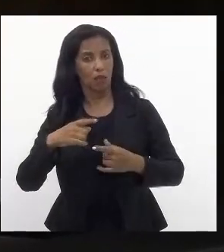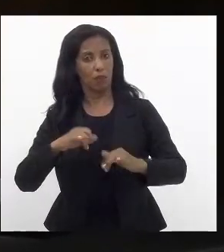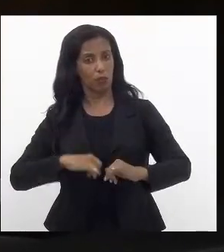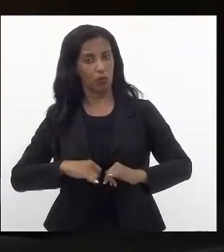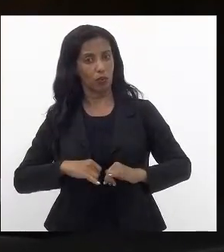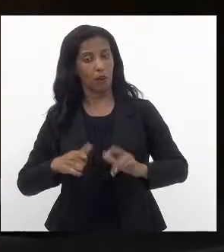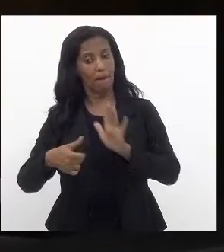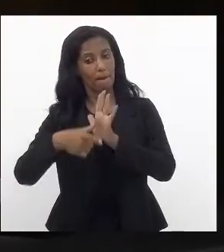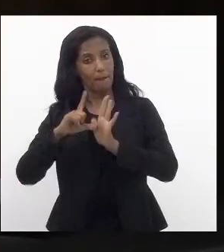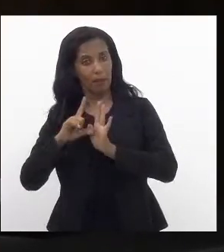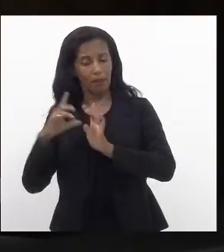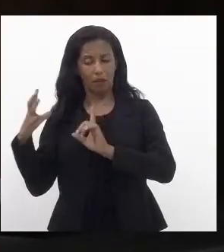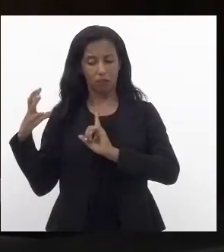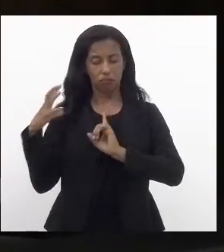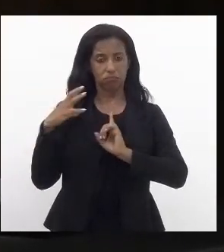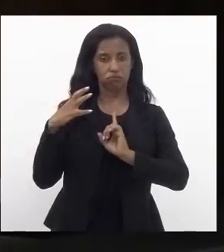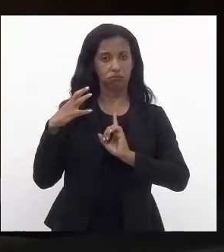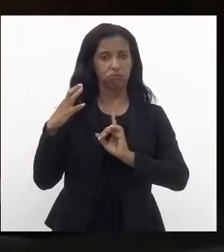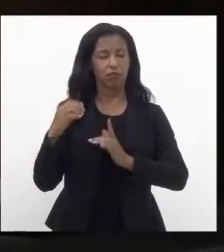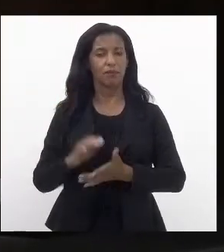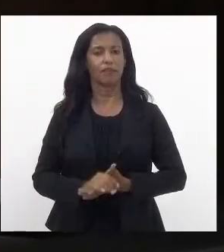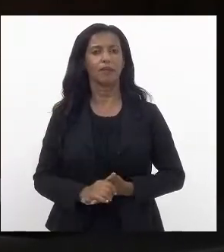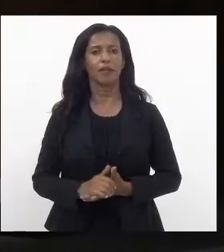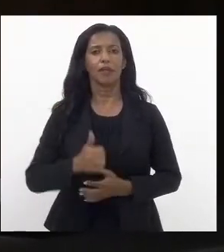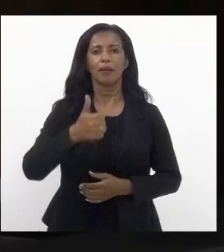la conspiración, en el